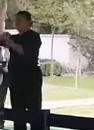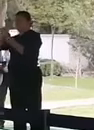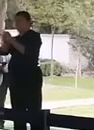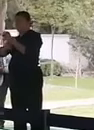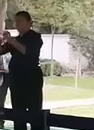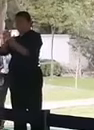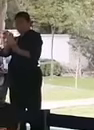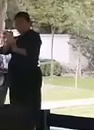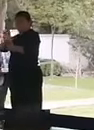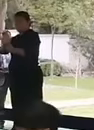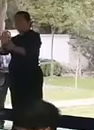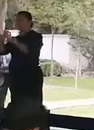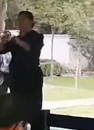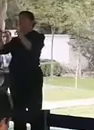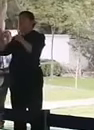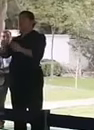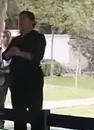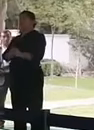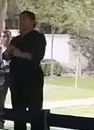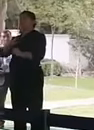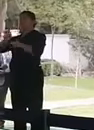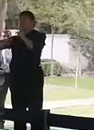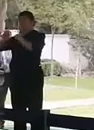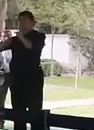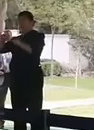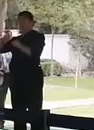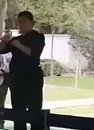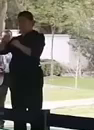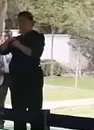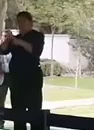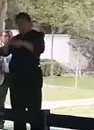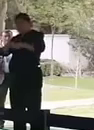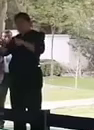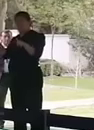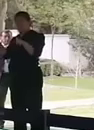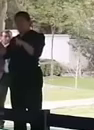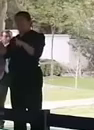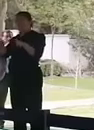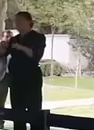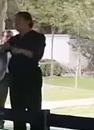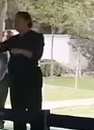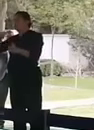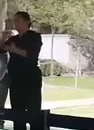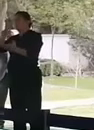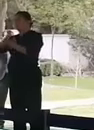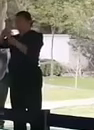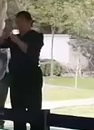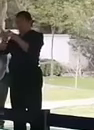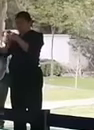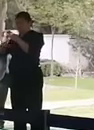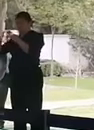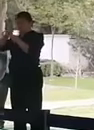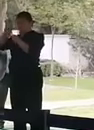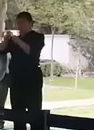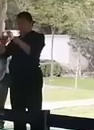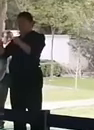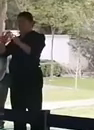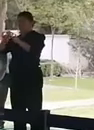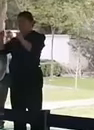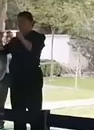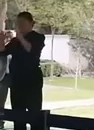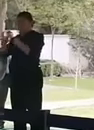está en un nivel de seguridad que es muy diferente a lo que existe en otros lugares de México, y